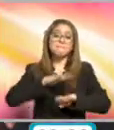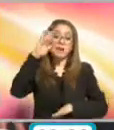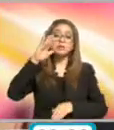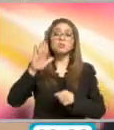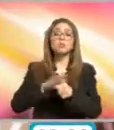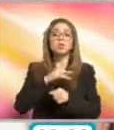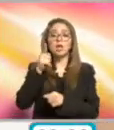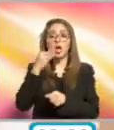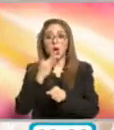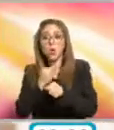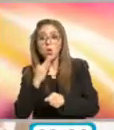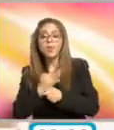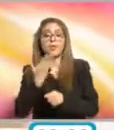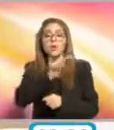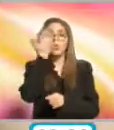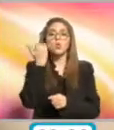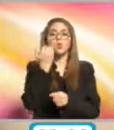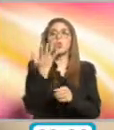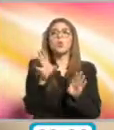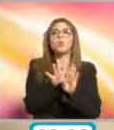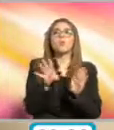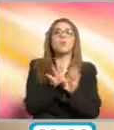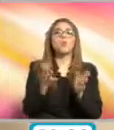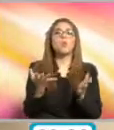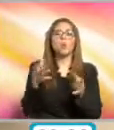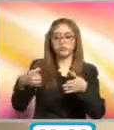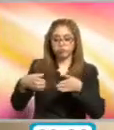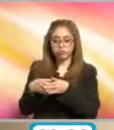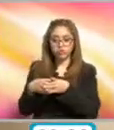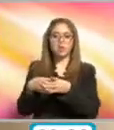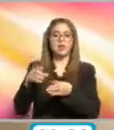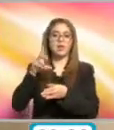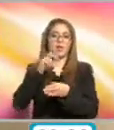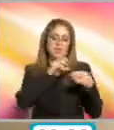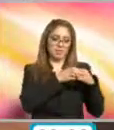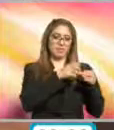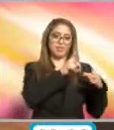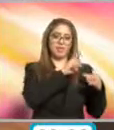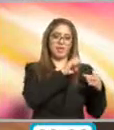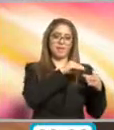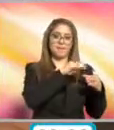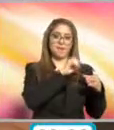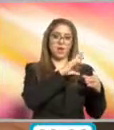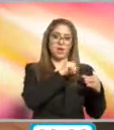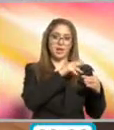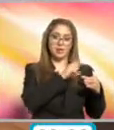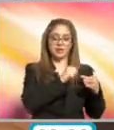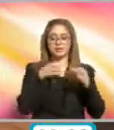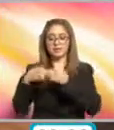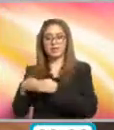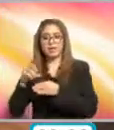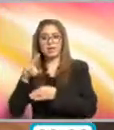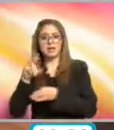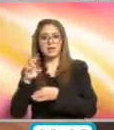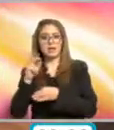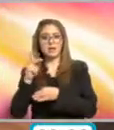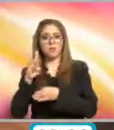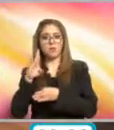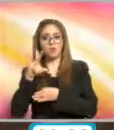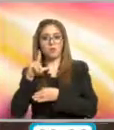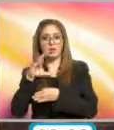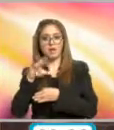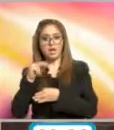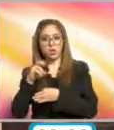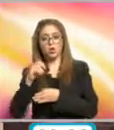ningún consenso dentro de los partidos demócratas y republicanos para hacer este muro. Claro. Oye, es una ocurrencia porque además